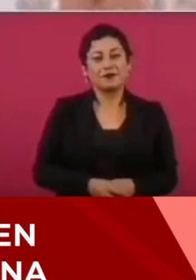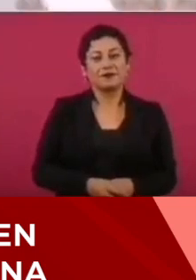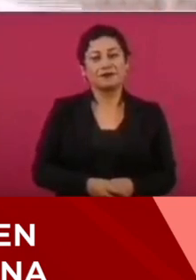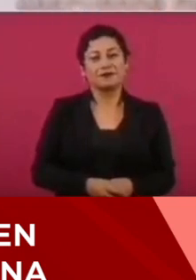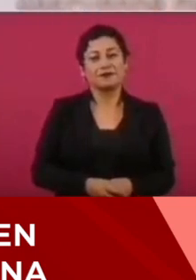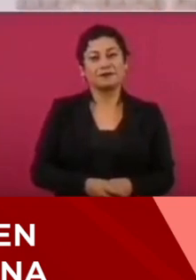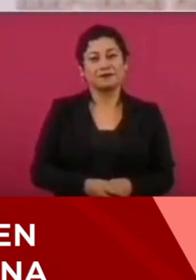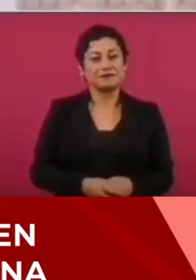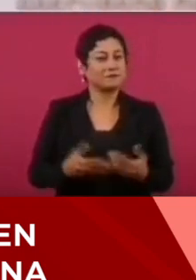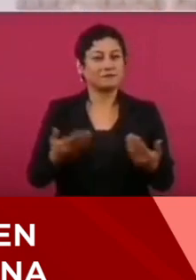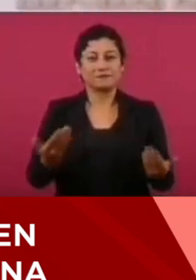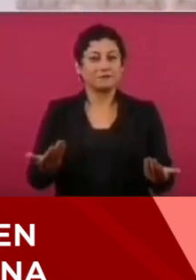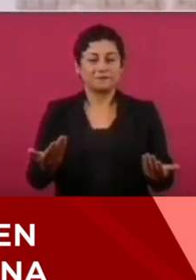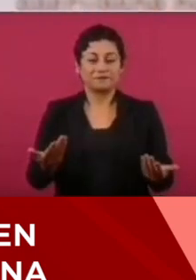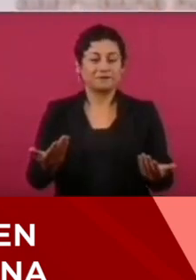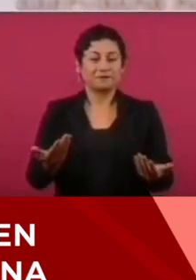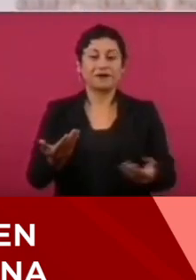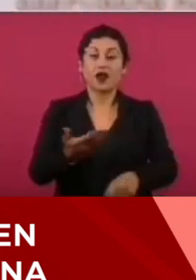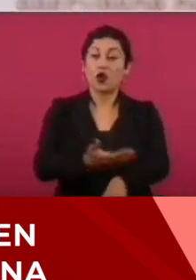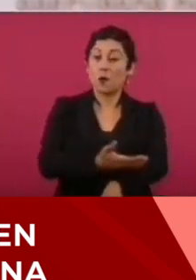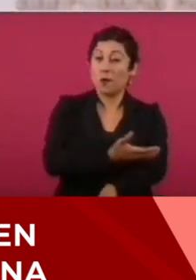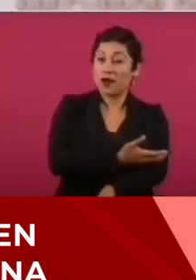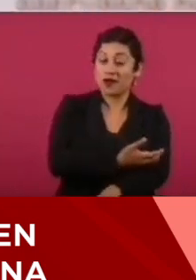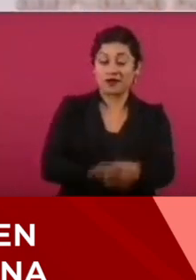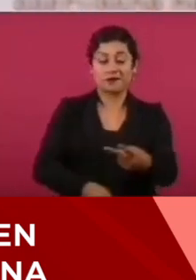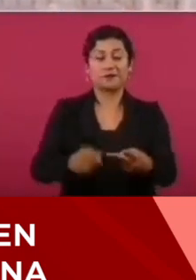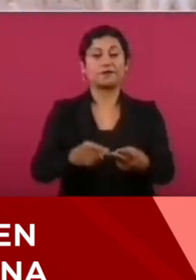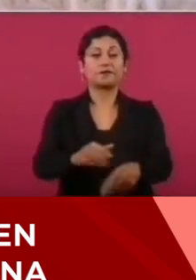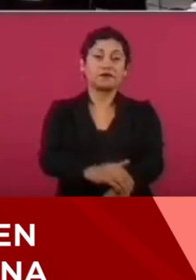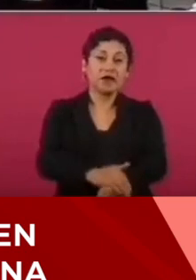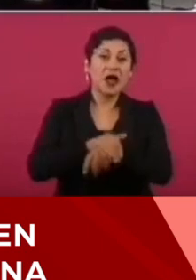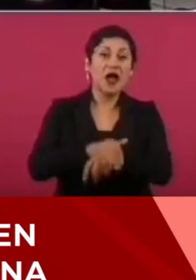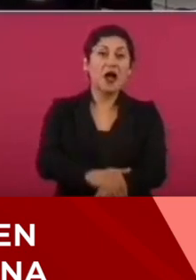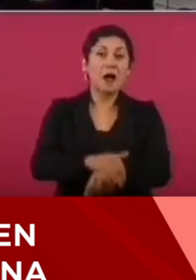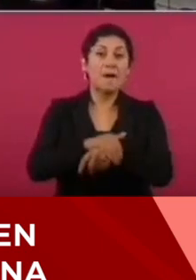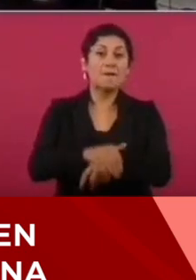compañero, ni amigo, jugamos canicas juntos.